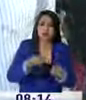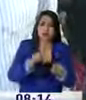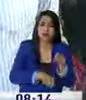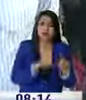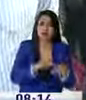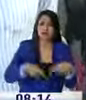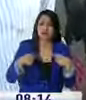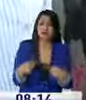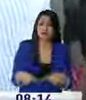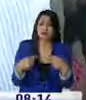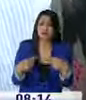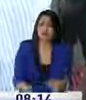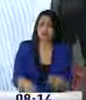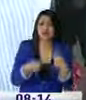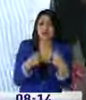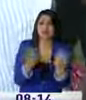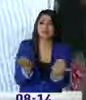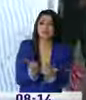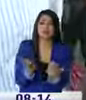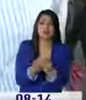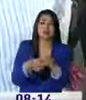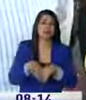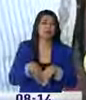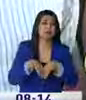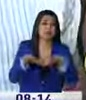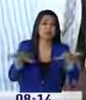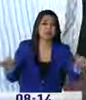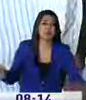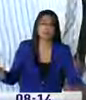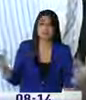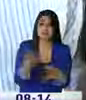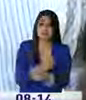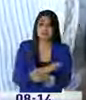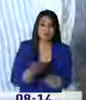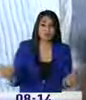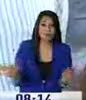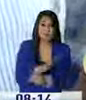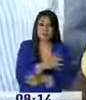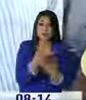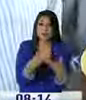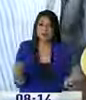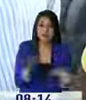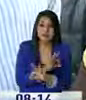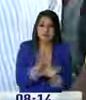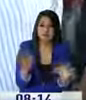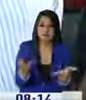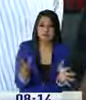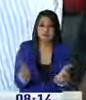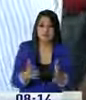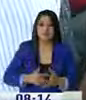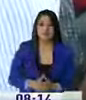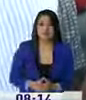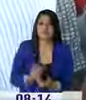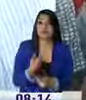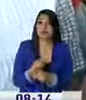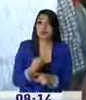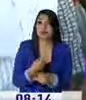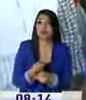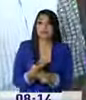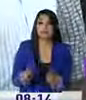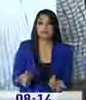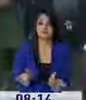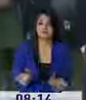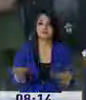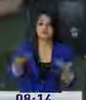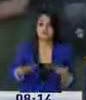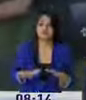día, vemos que la basura todavía no se ha logrado el contingente que nos ofrecieron y por lo tanto no tenemos